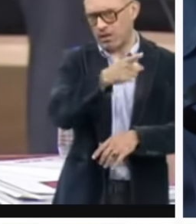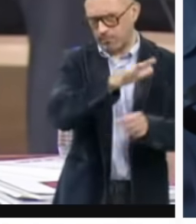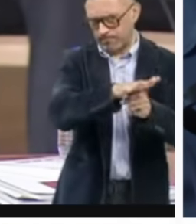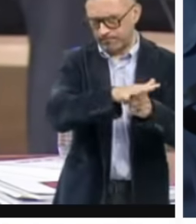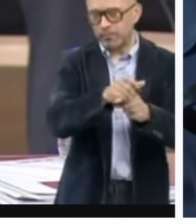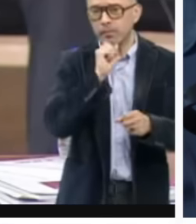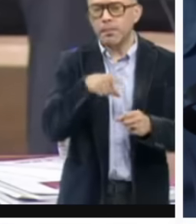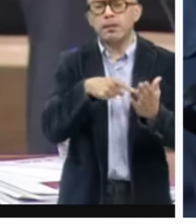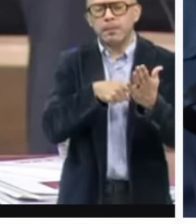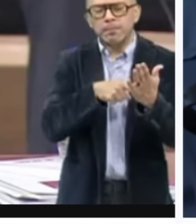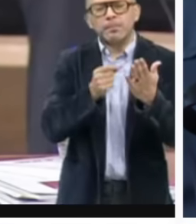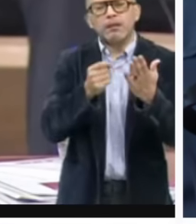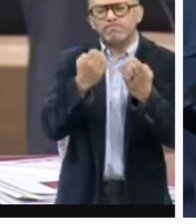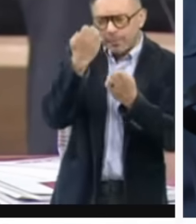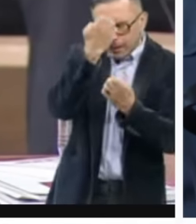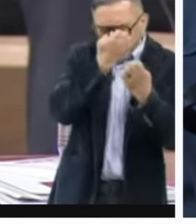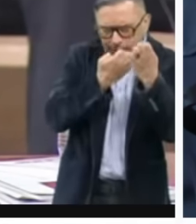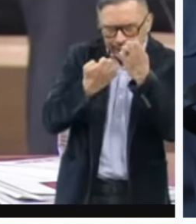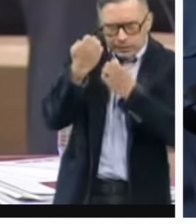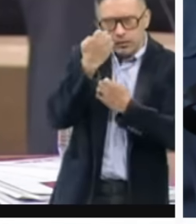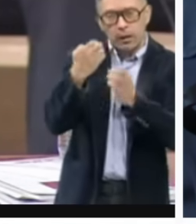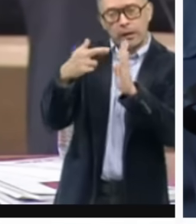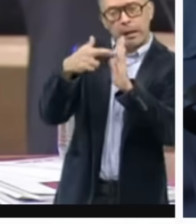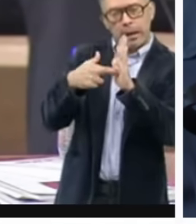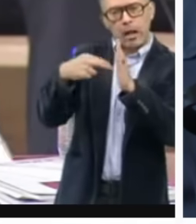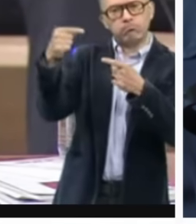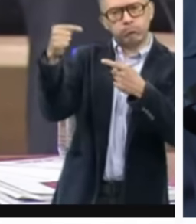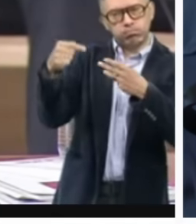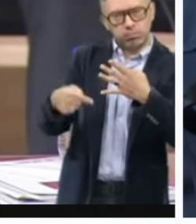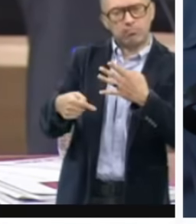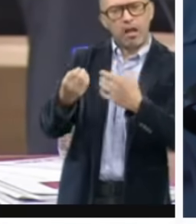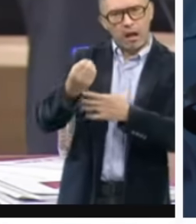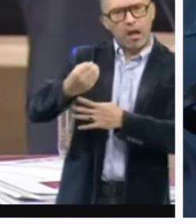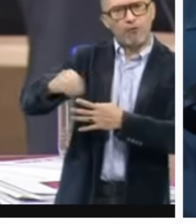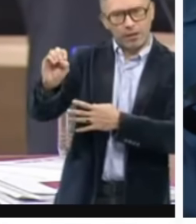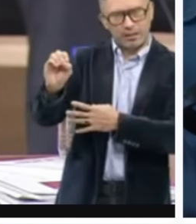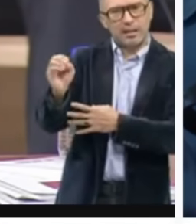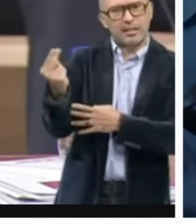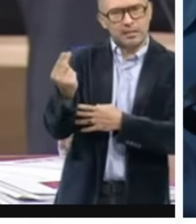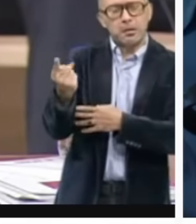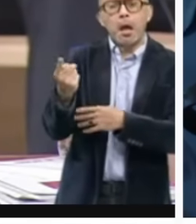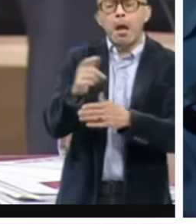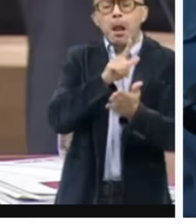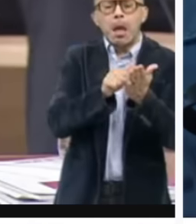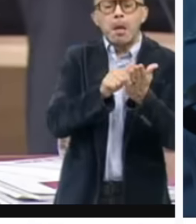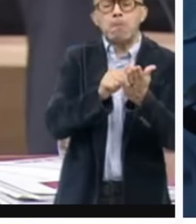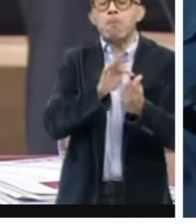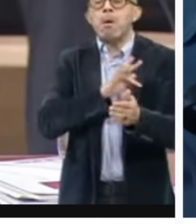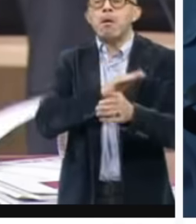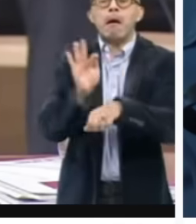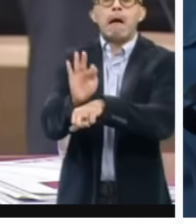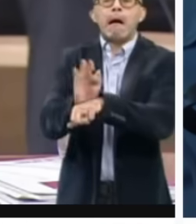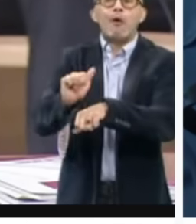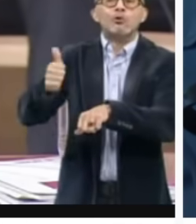requisitos, que debe de ser de una manera estricta y no ampliar las posibilidades que da la ley. En esa